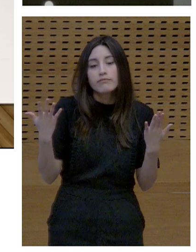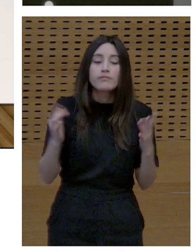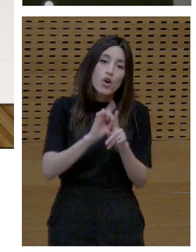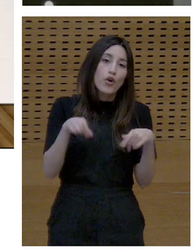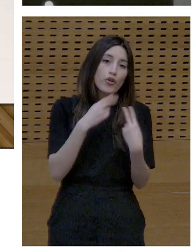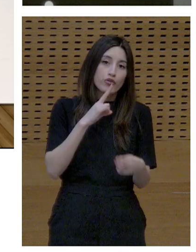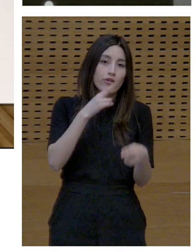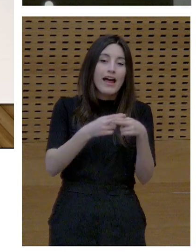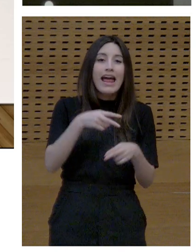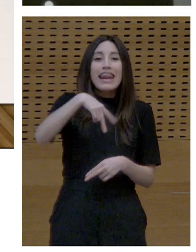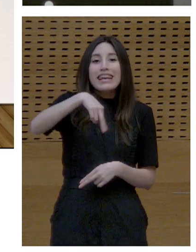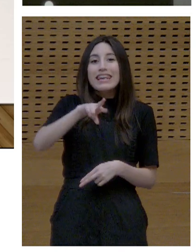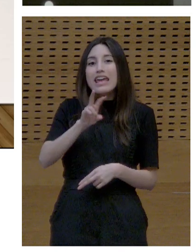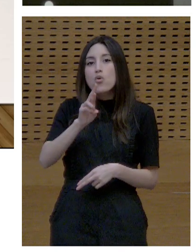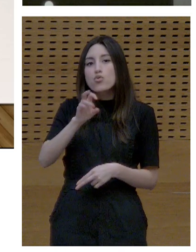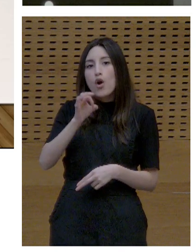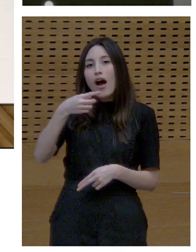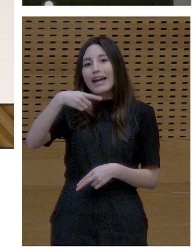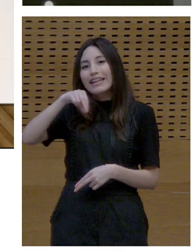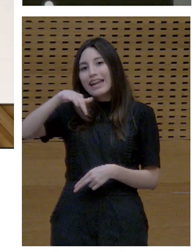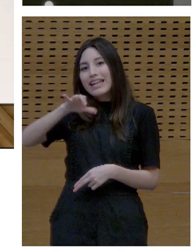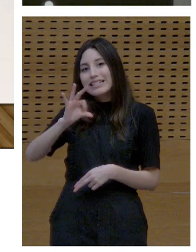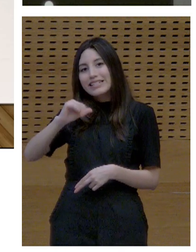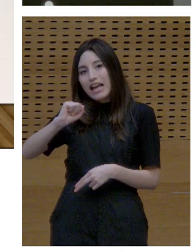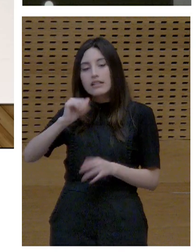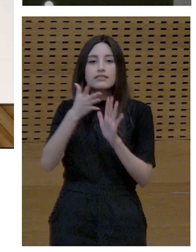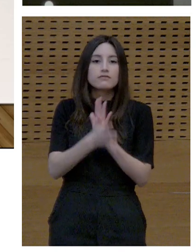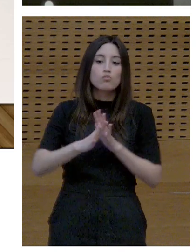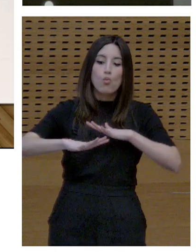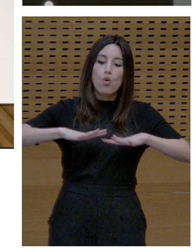la bradicinesia, que es una lentitud de movimiento. Es una